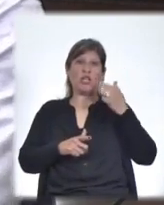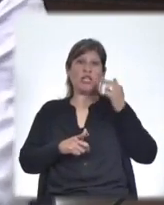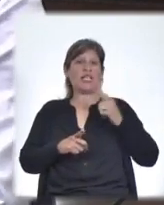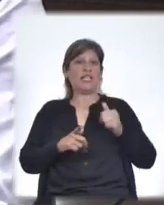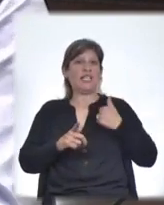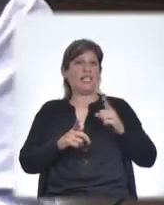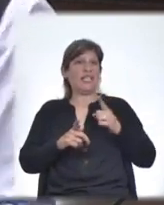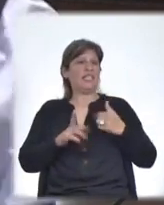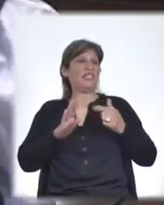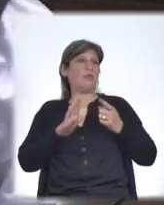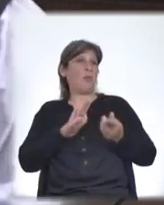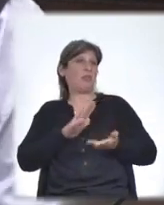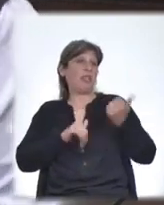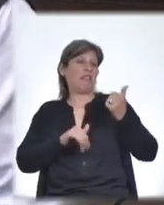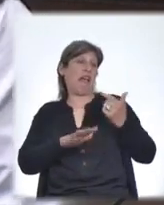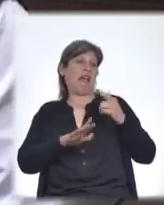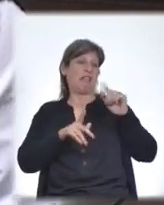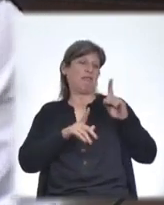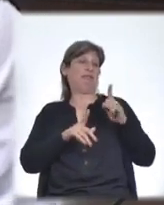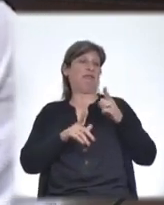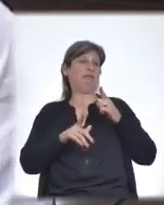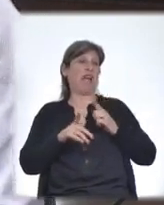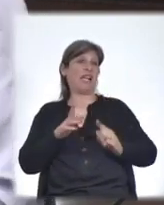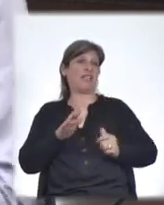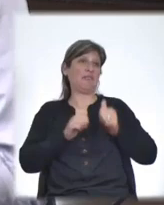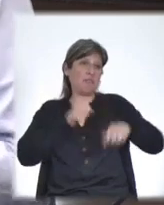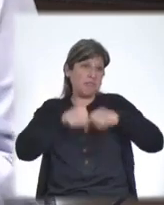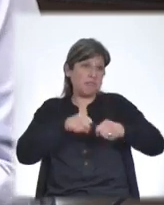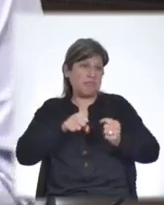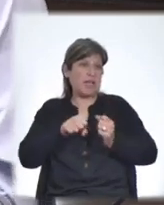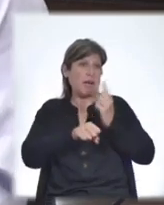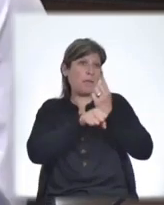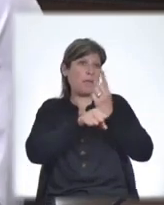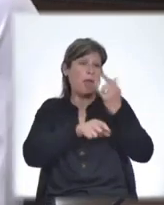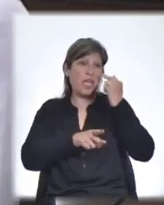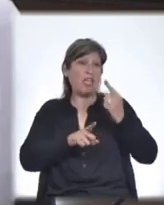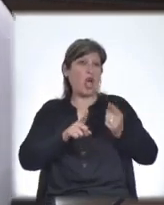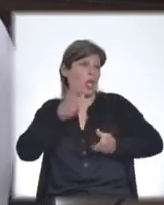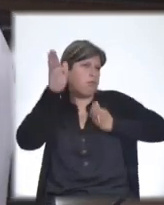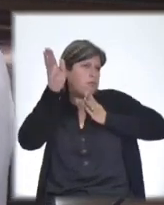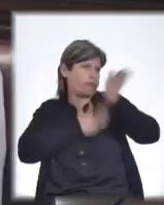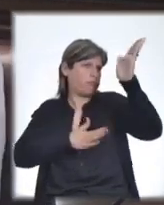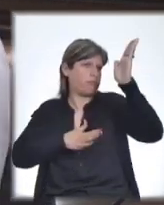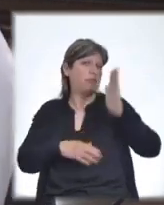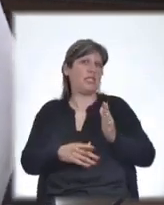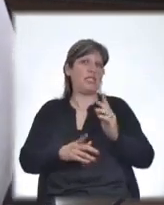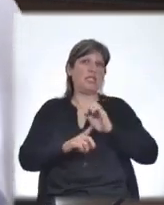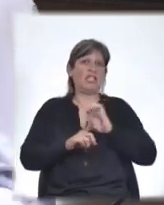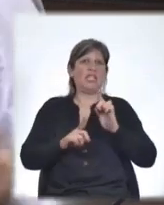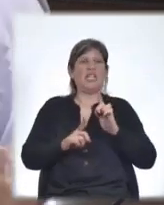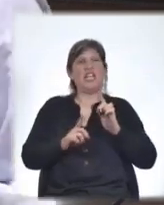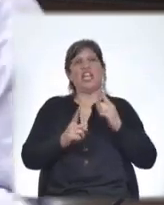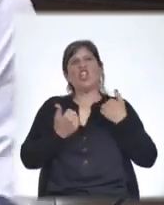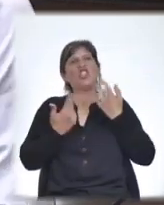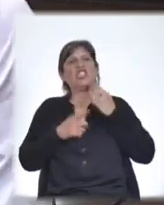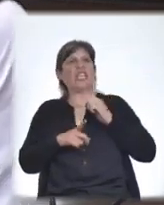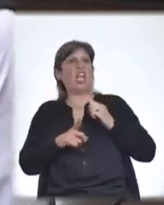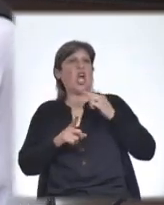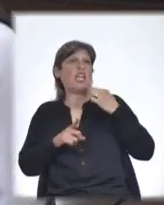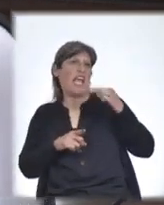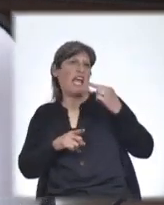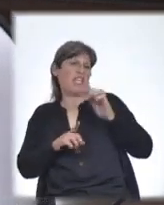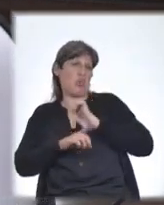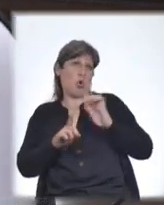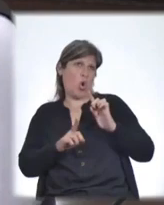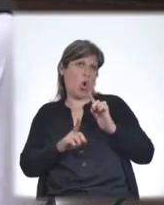y este se va a despegar. Y no se trata de ser más o menos optimista, señor presidente. ¿Quién no quiere ser optimista con el futuro? Yo quiero ser